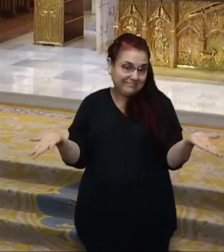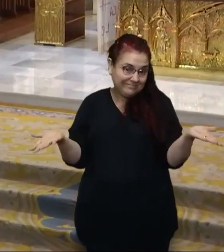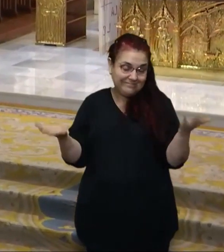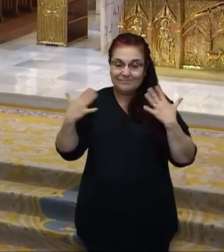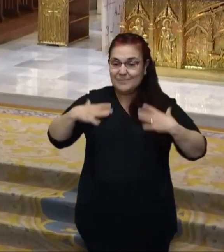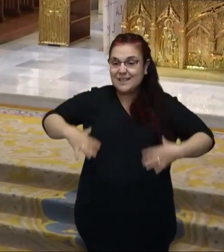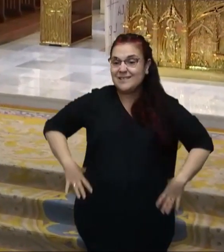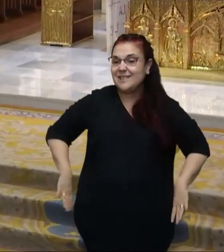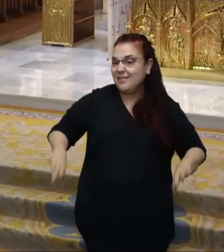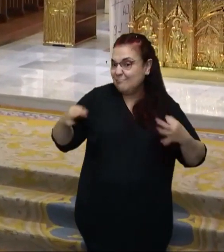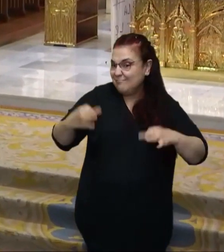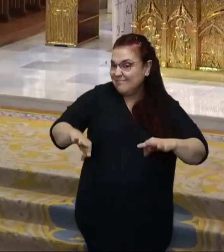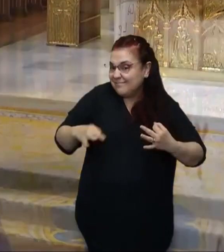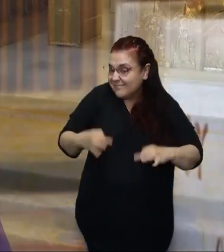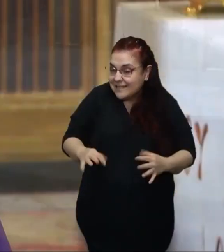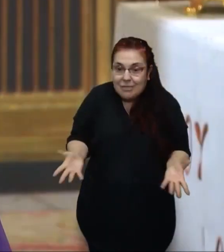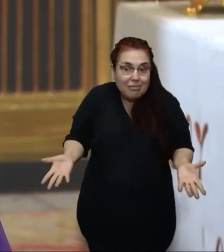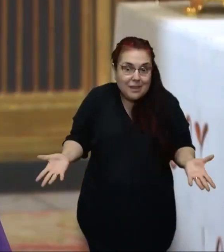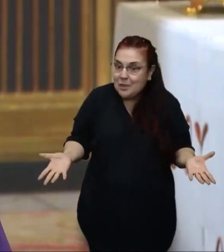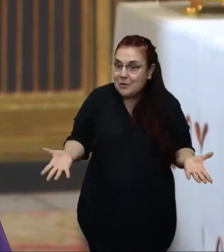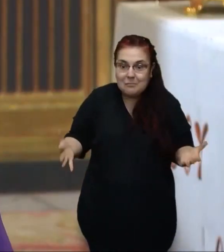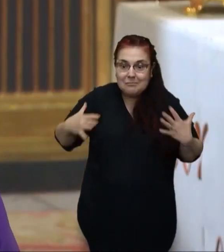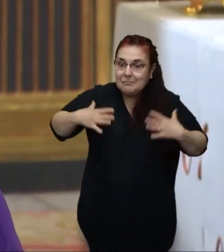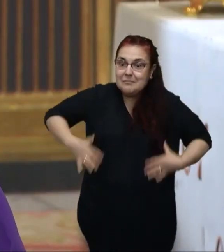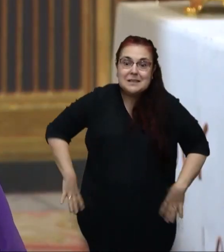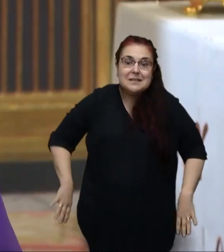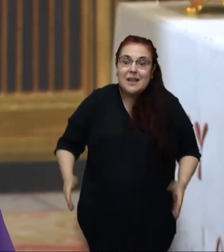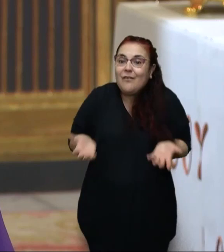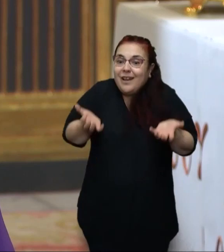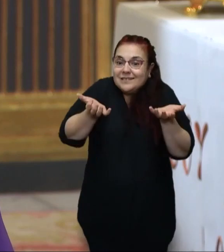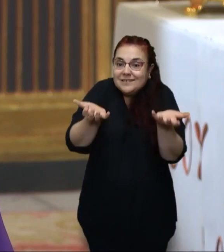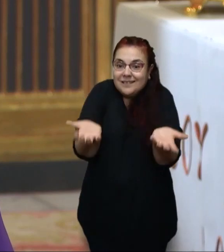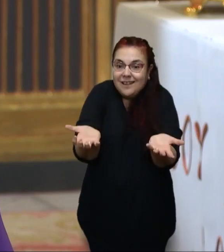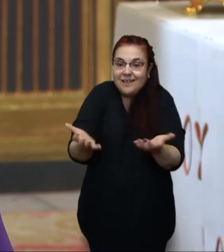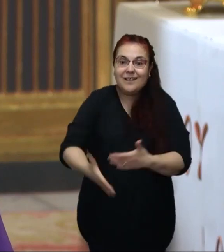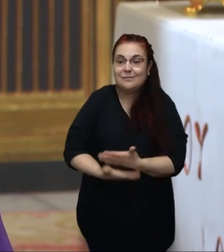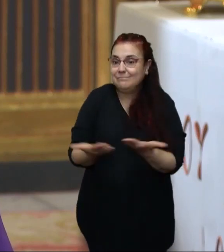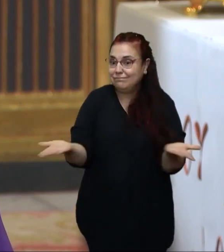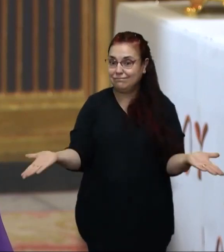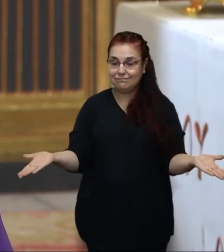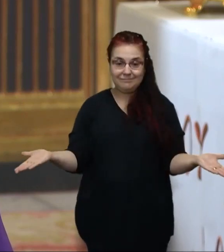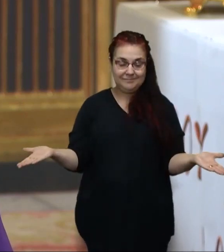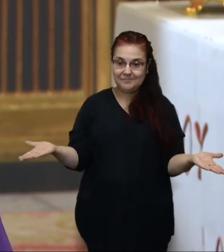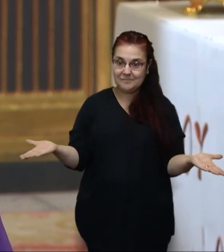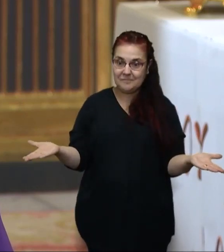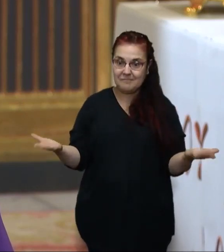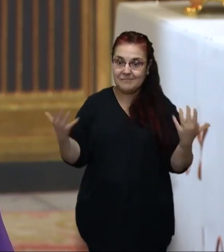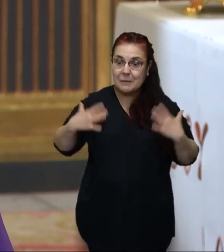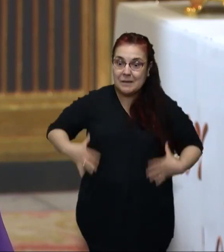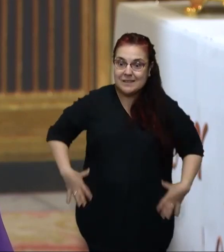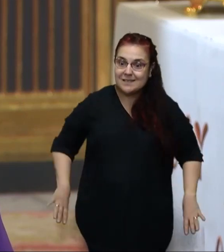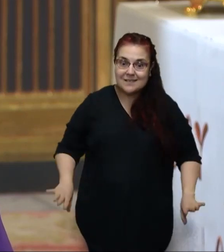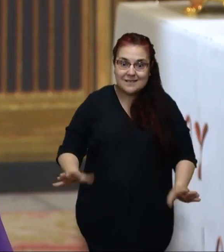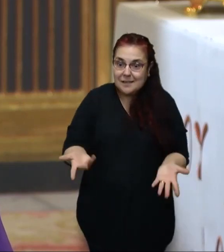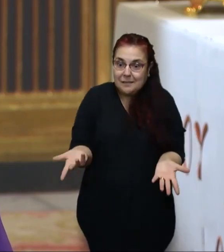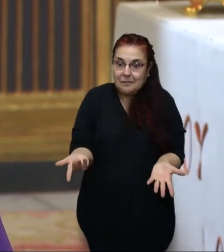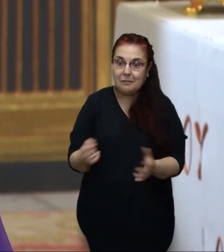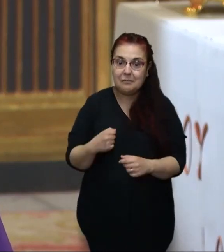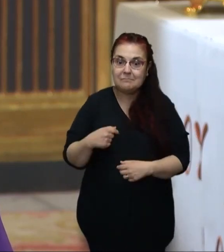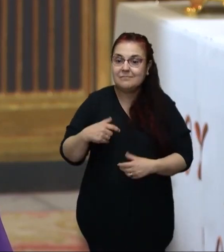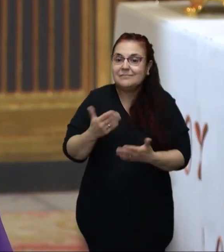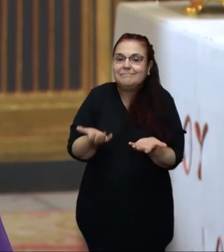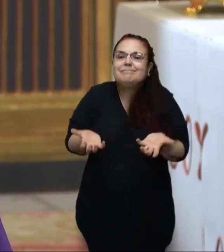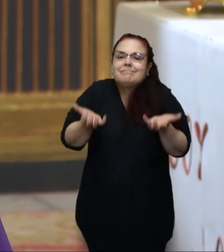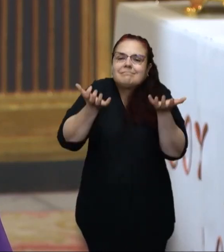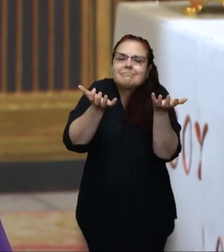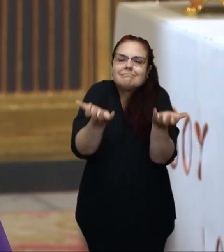humildad, el vestido de la entrega, el vestido de la generosidad, el vestido, en definitiva, de aquel que está